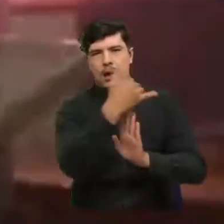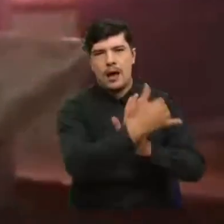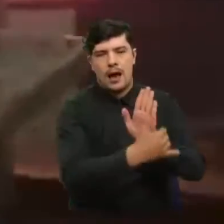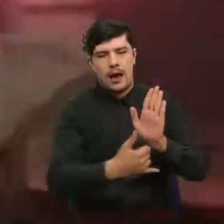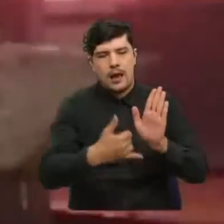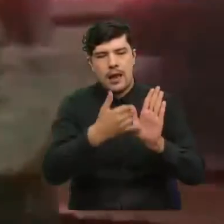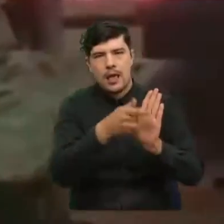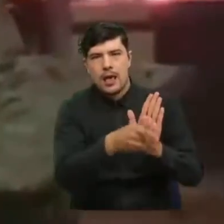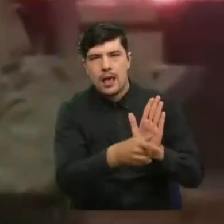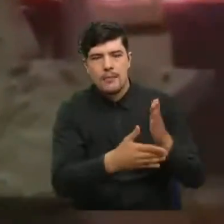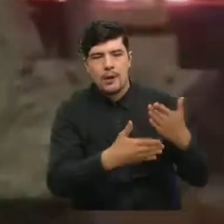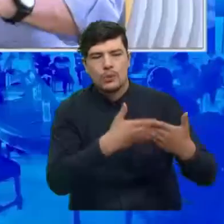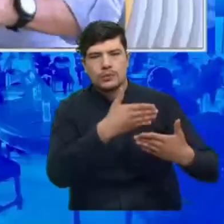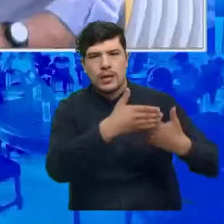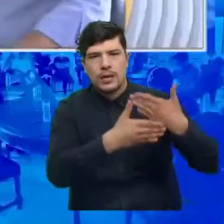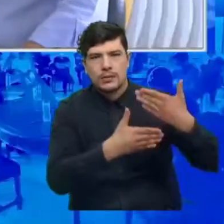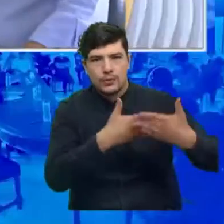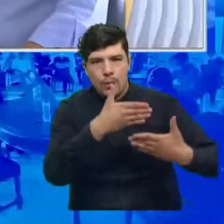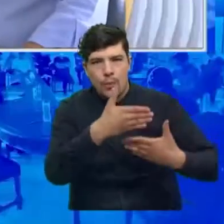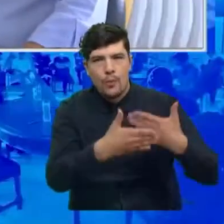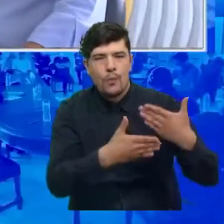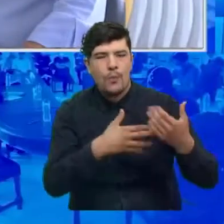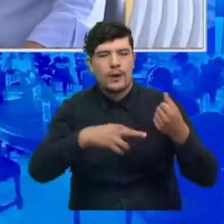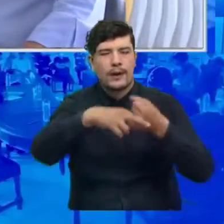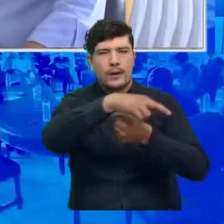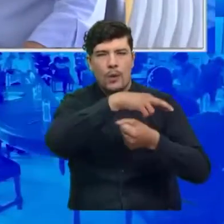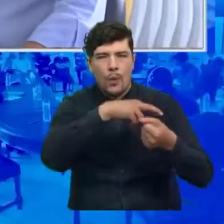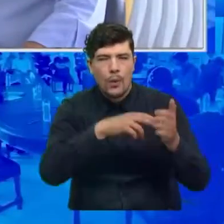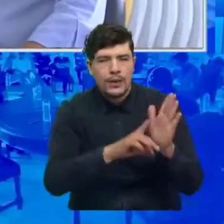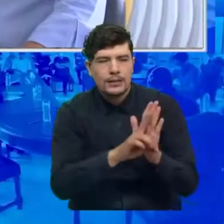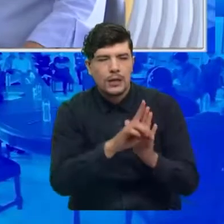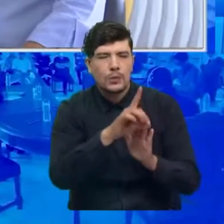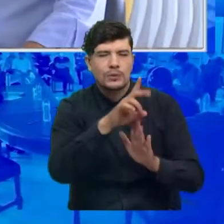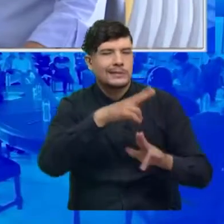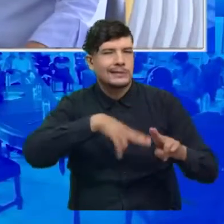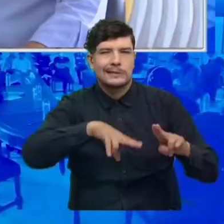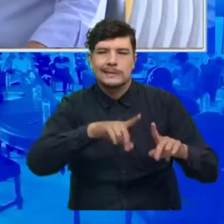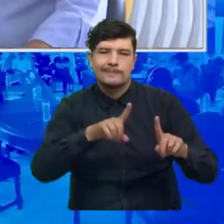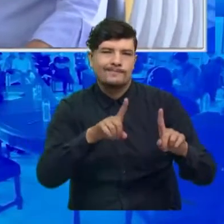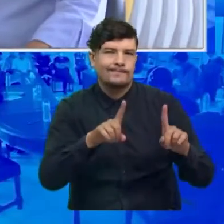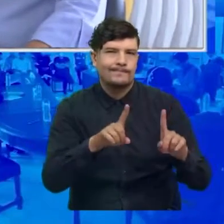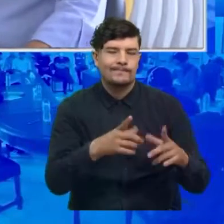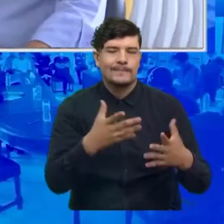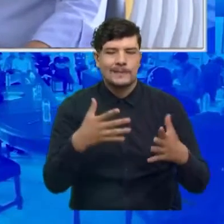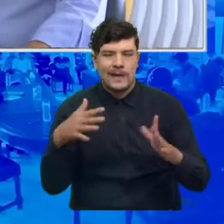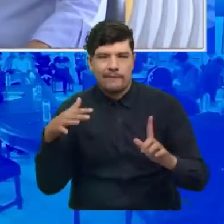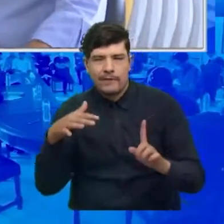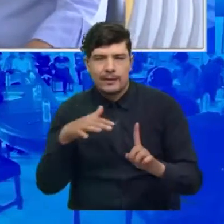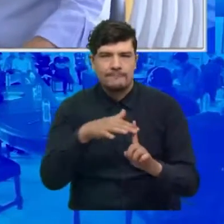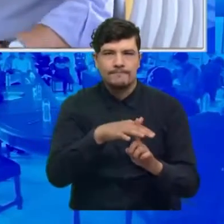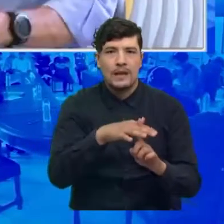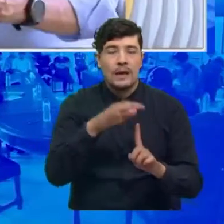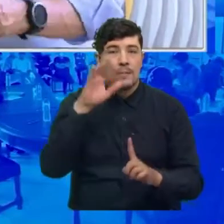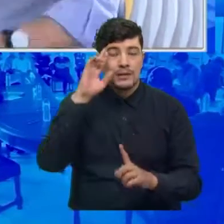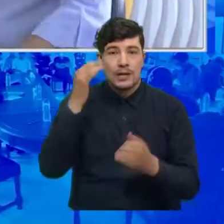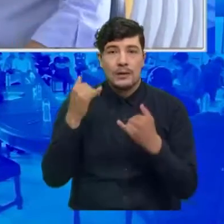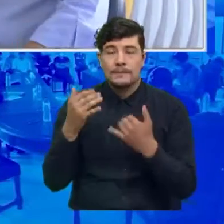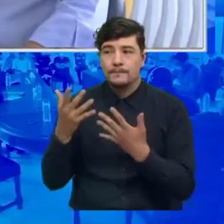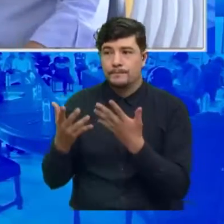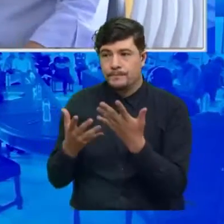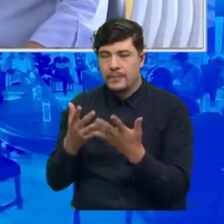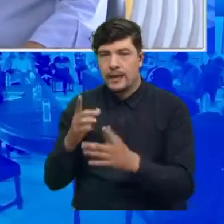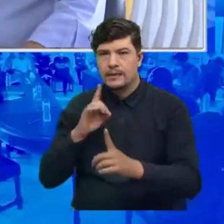nuestras regiones pero que sin duda estamos buscando esos caminos de diálogo de buscar las